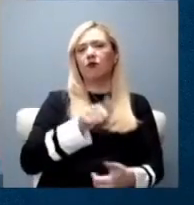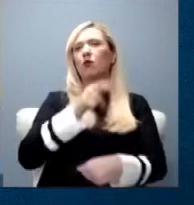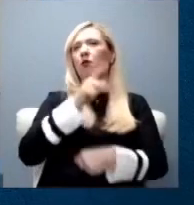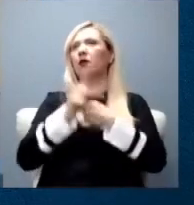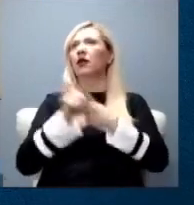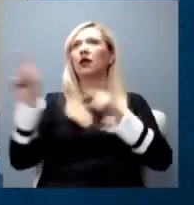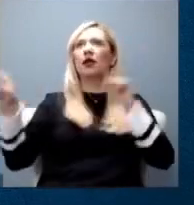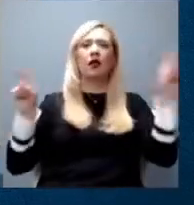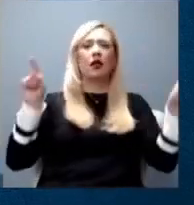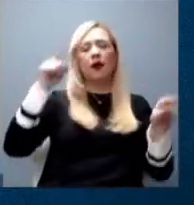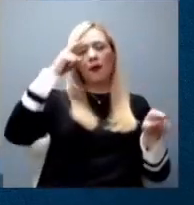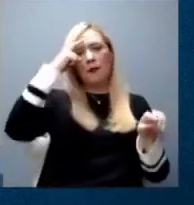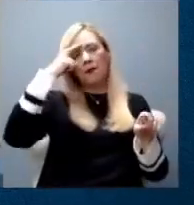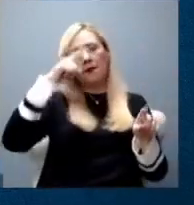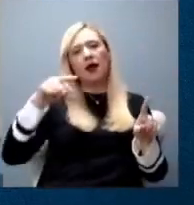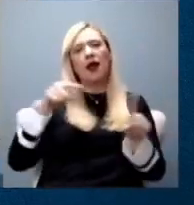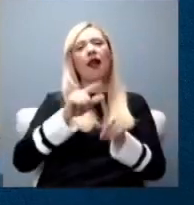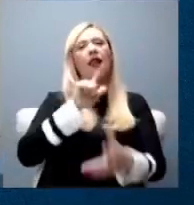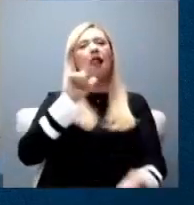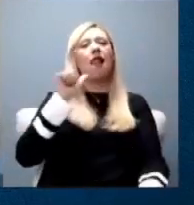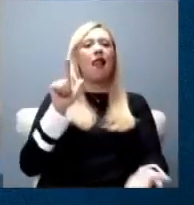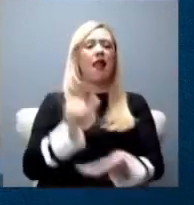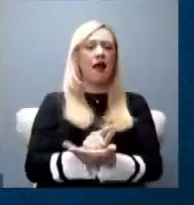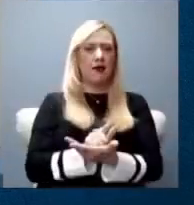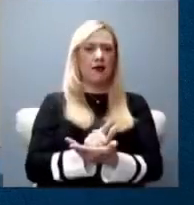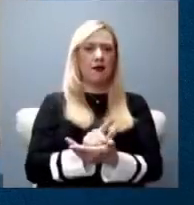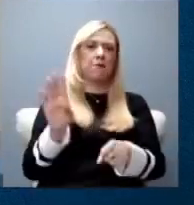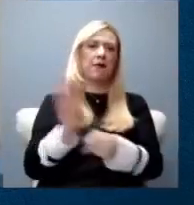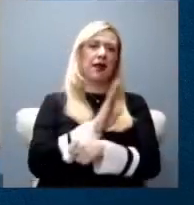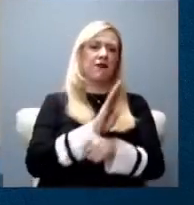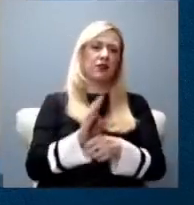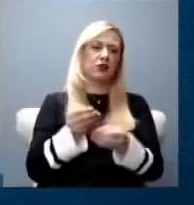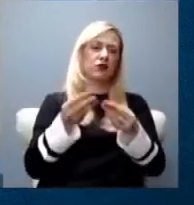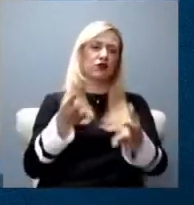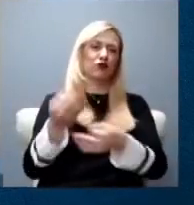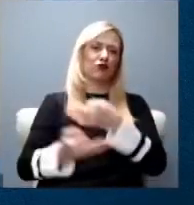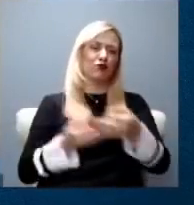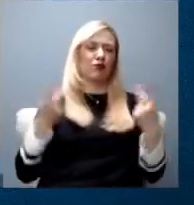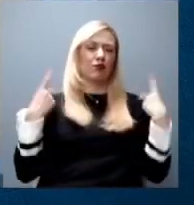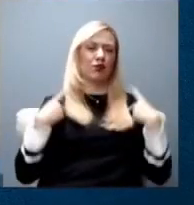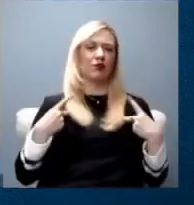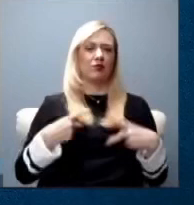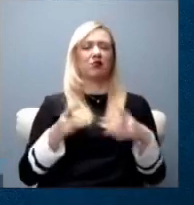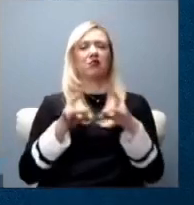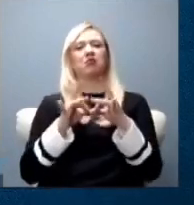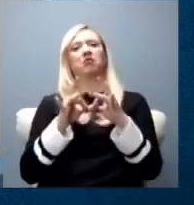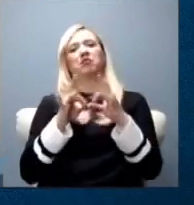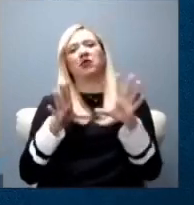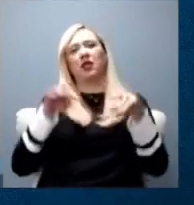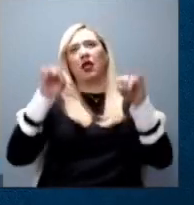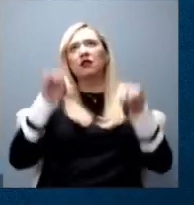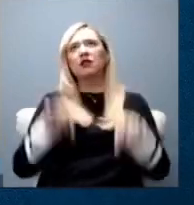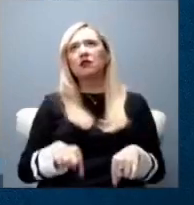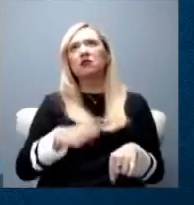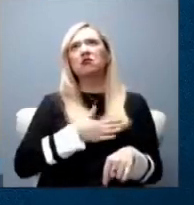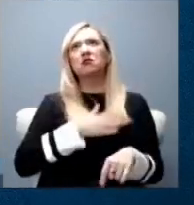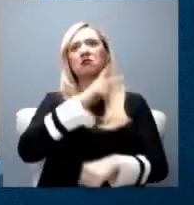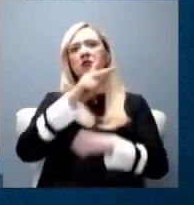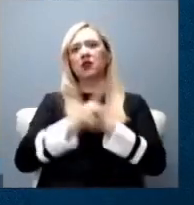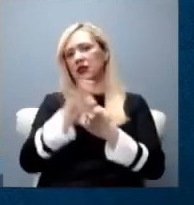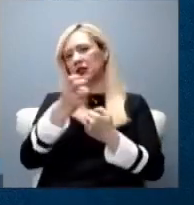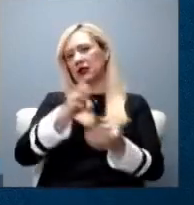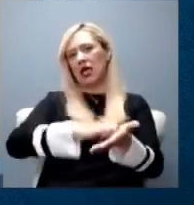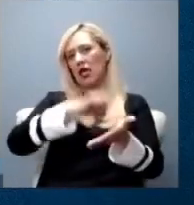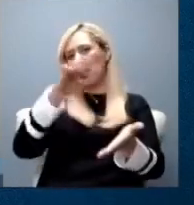tiene que traducirse en ley, en una ley que beneficie a todas las personas que se encuentran bajo la jurisdicción. Me parece que eso era un ejemplo